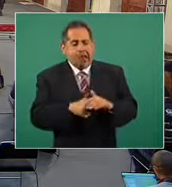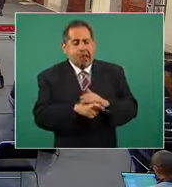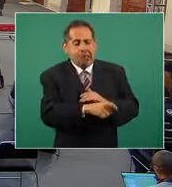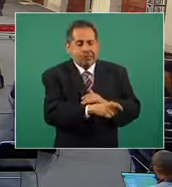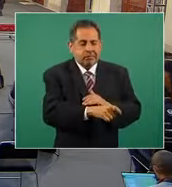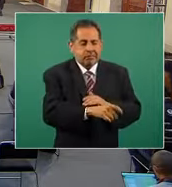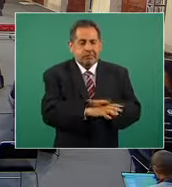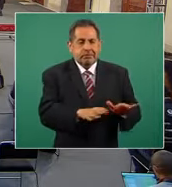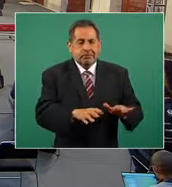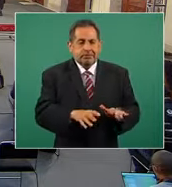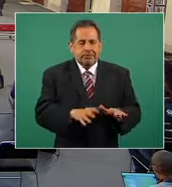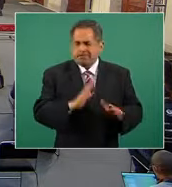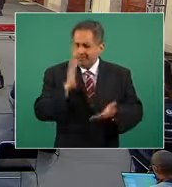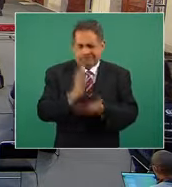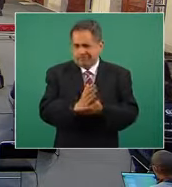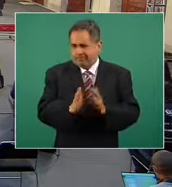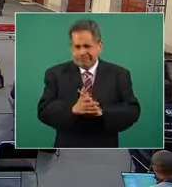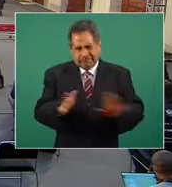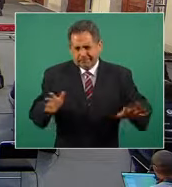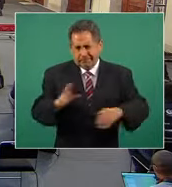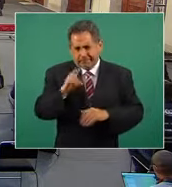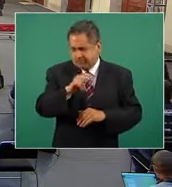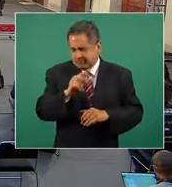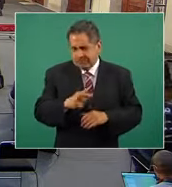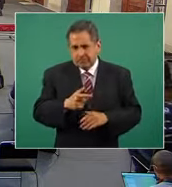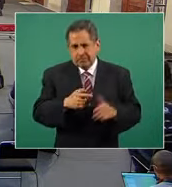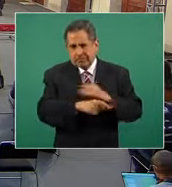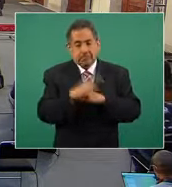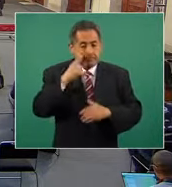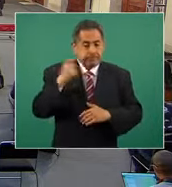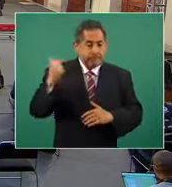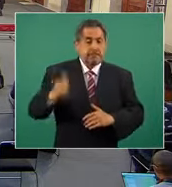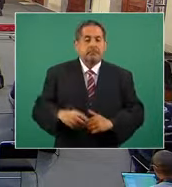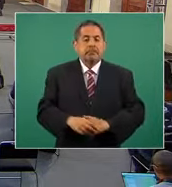o sea, que ya no haya esto, mire.